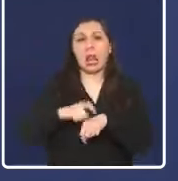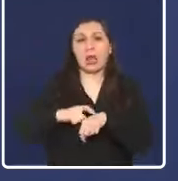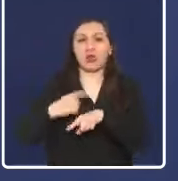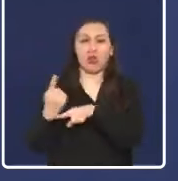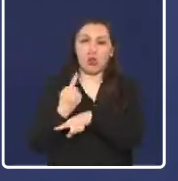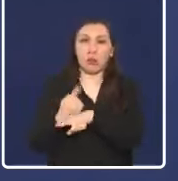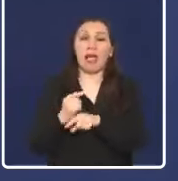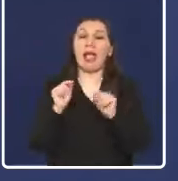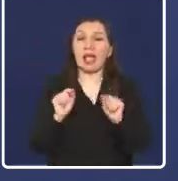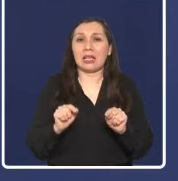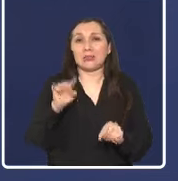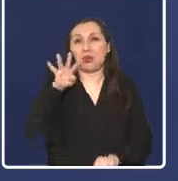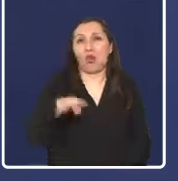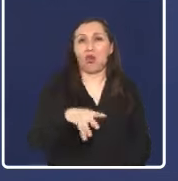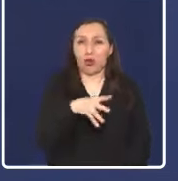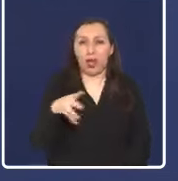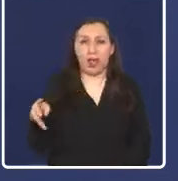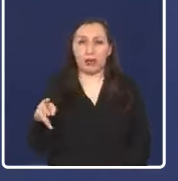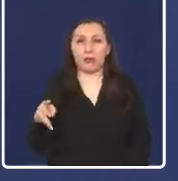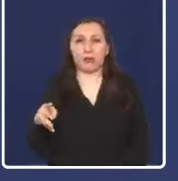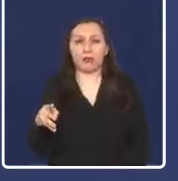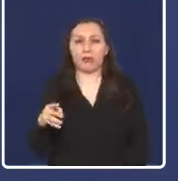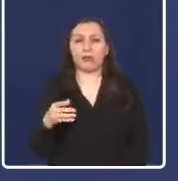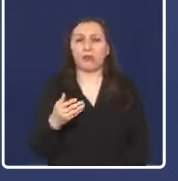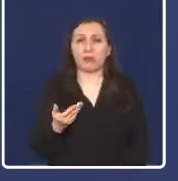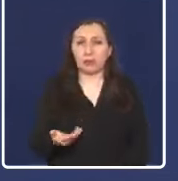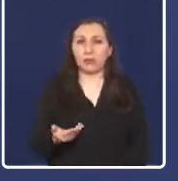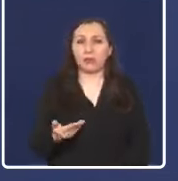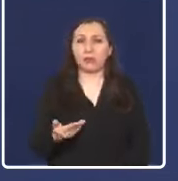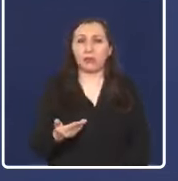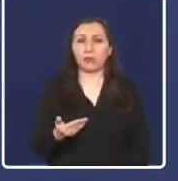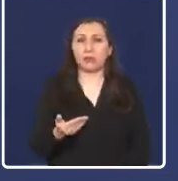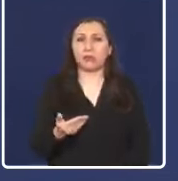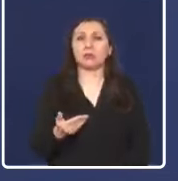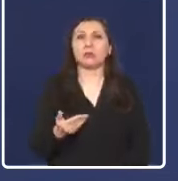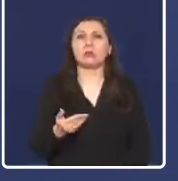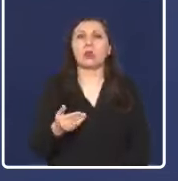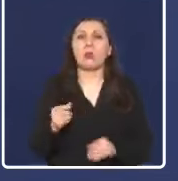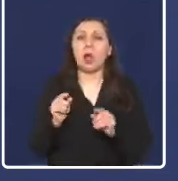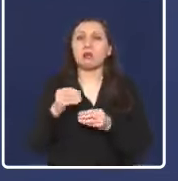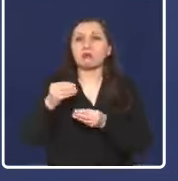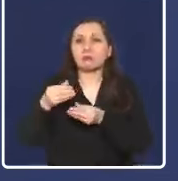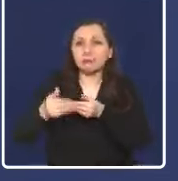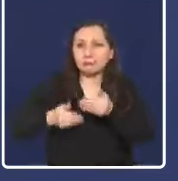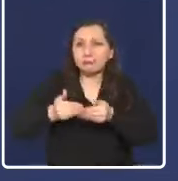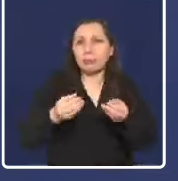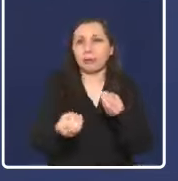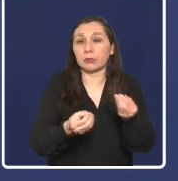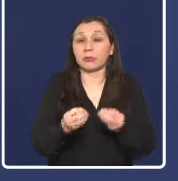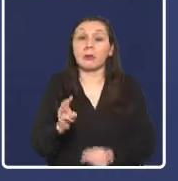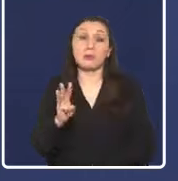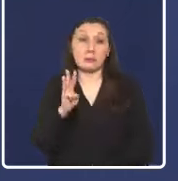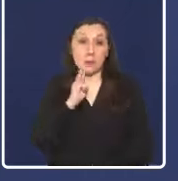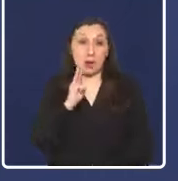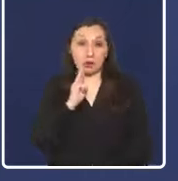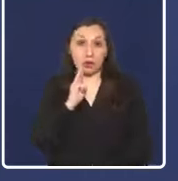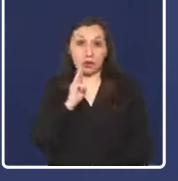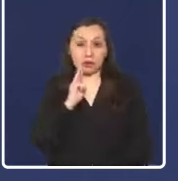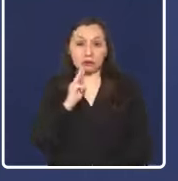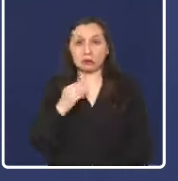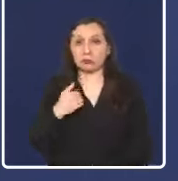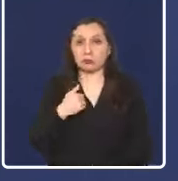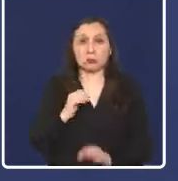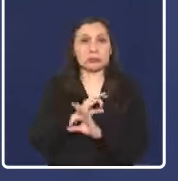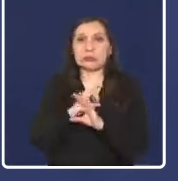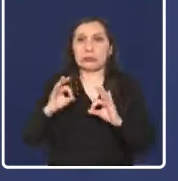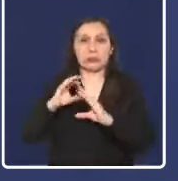conversamos. Esos son los horarios en los que se da la sucesión de hechos. Y el día miércoles yo no